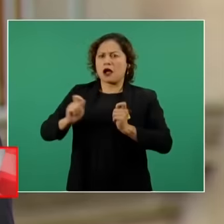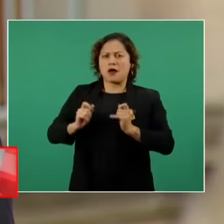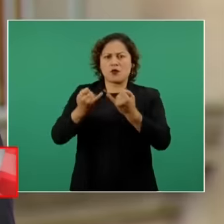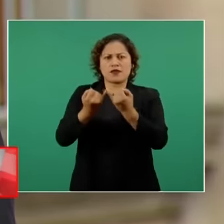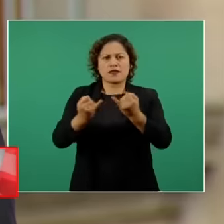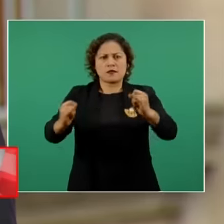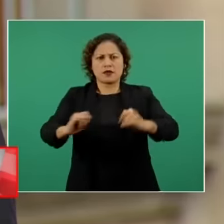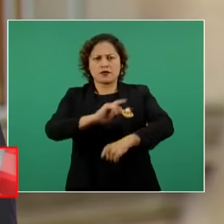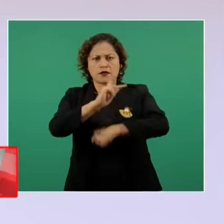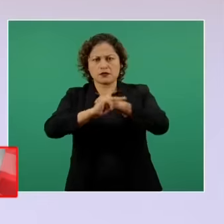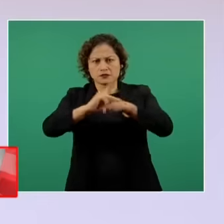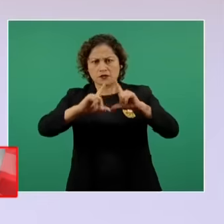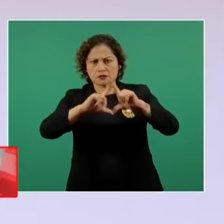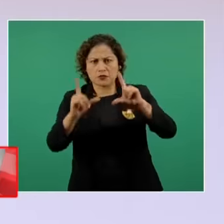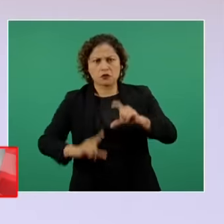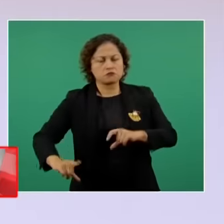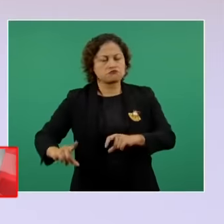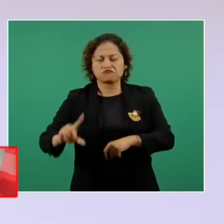nacional.